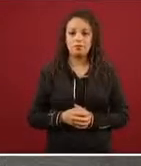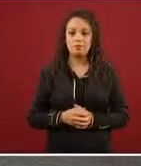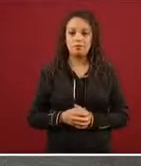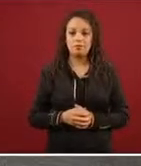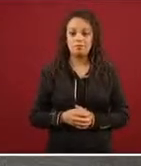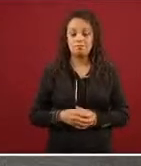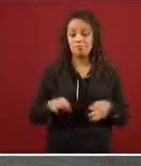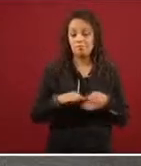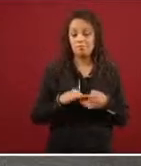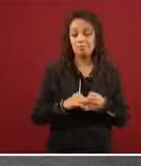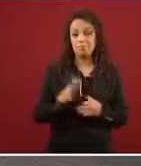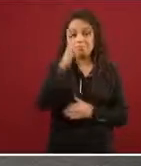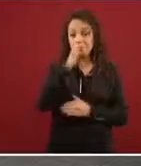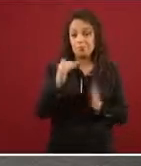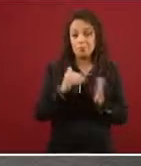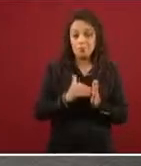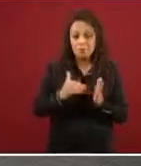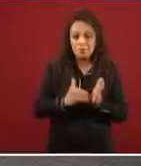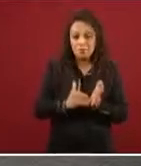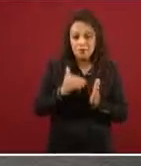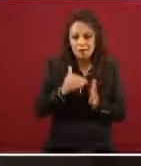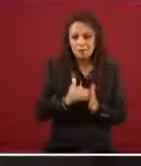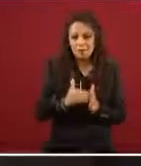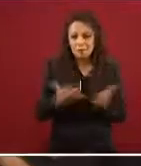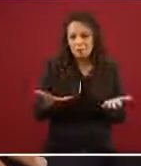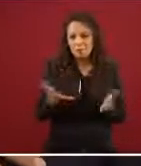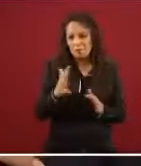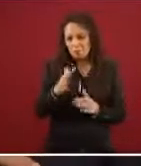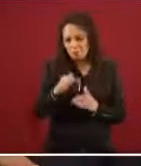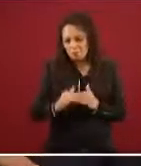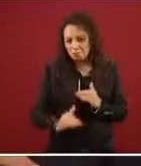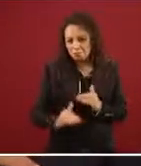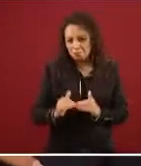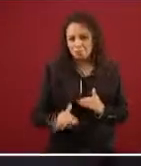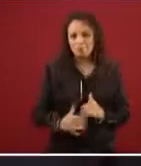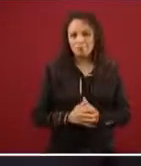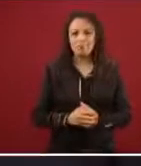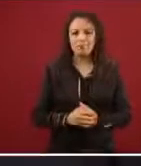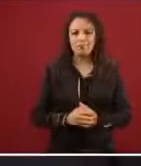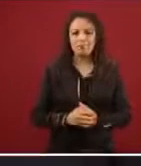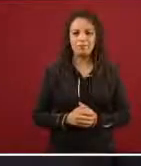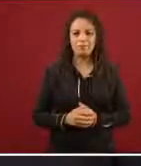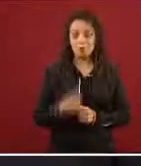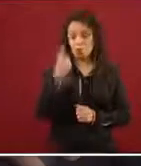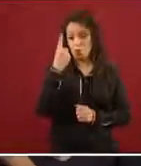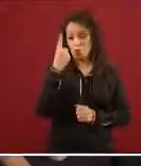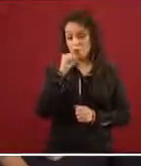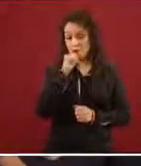de alrededor de 5.000 millones, por lo bajo. Una operación.